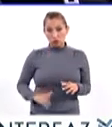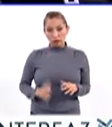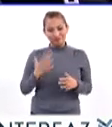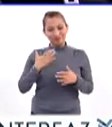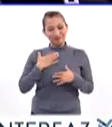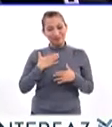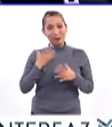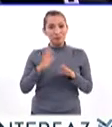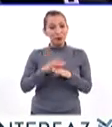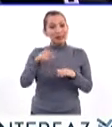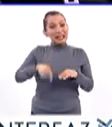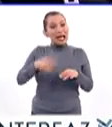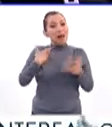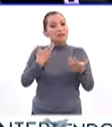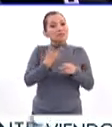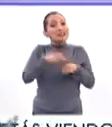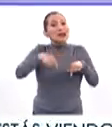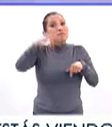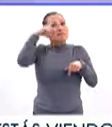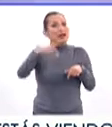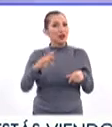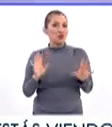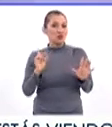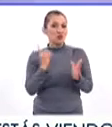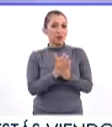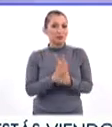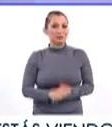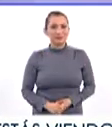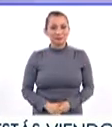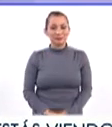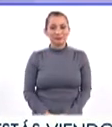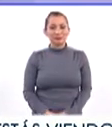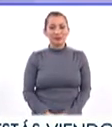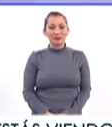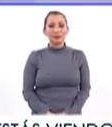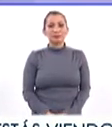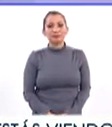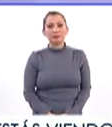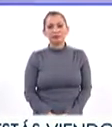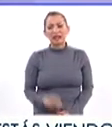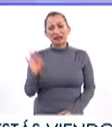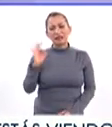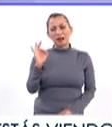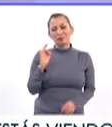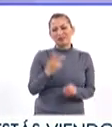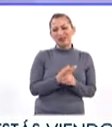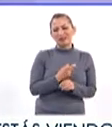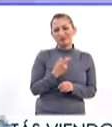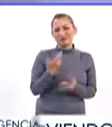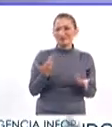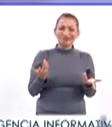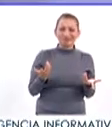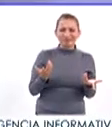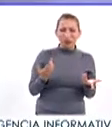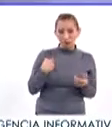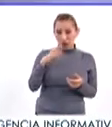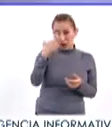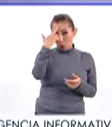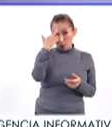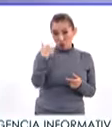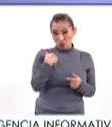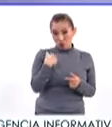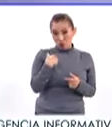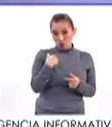orgullosos porque esto está sucediendo en México. Claro. Y es que probablemente lo que ha sucedido es que yo recuerdo